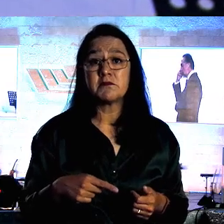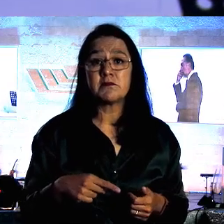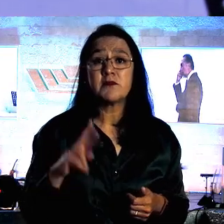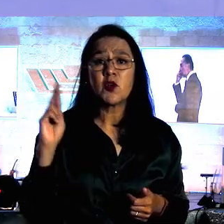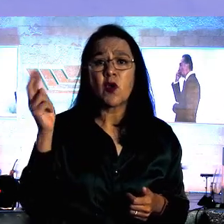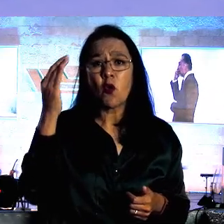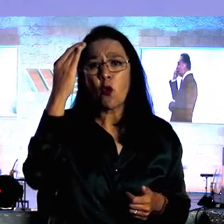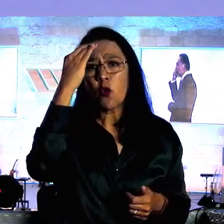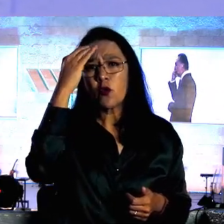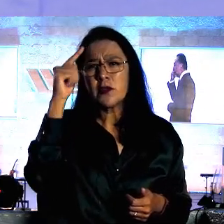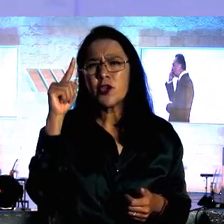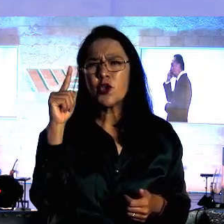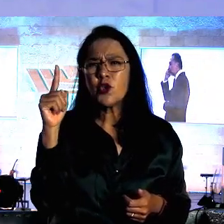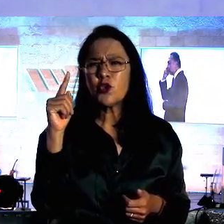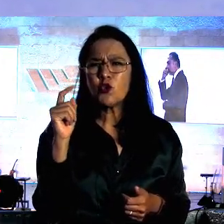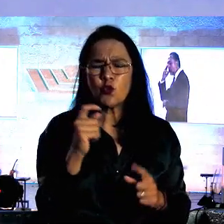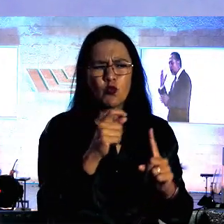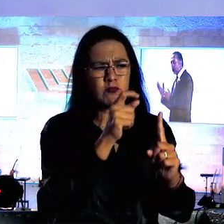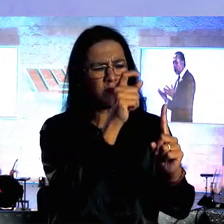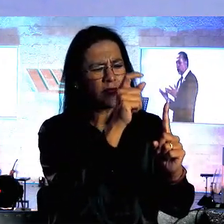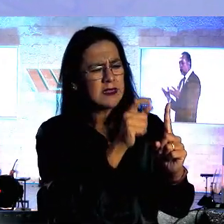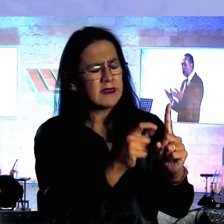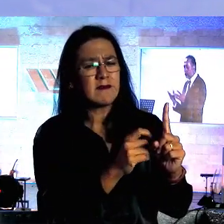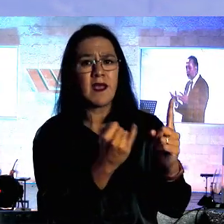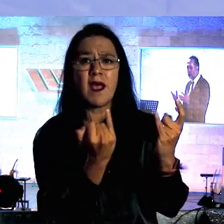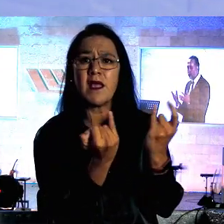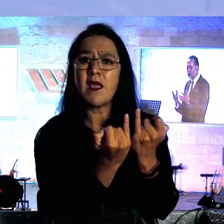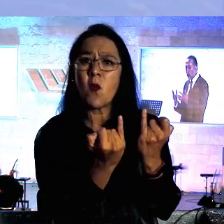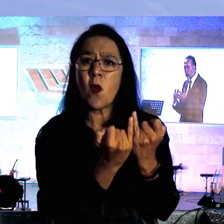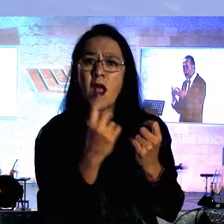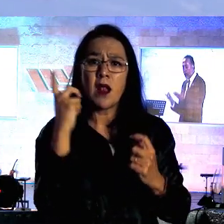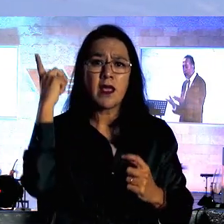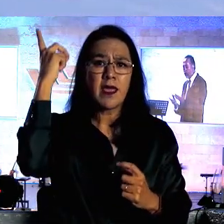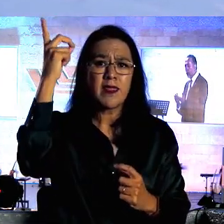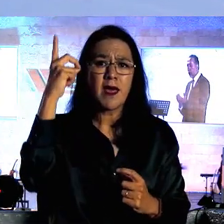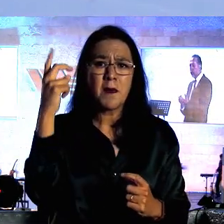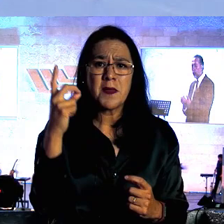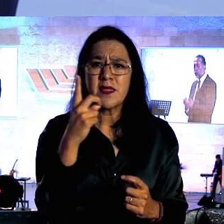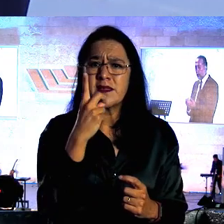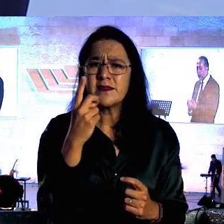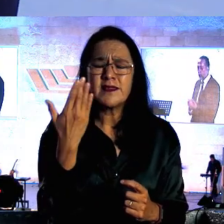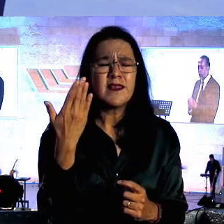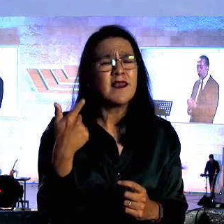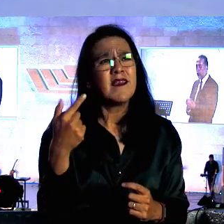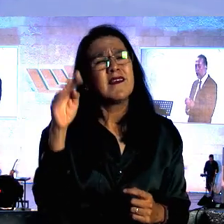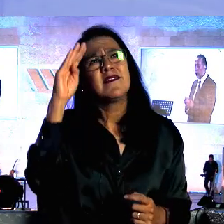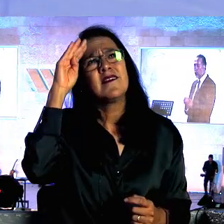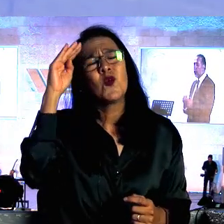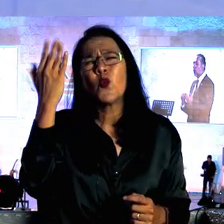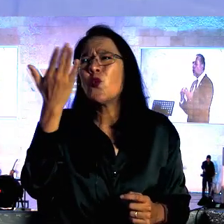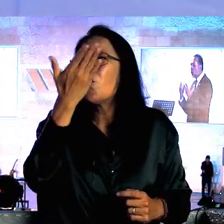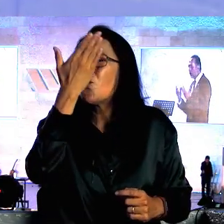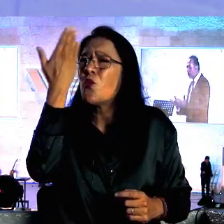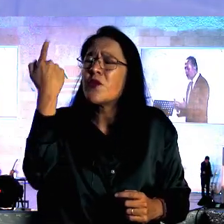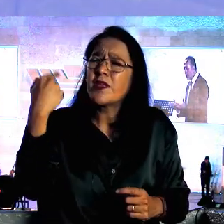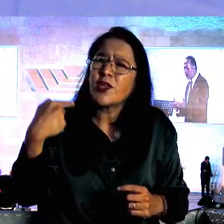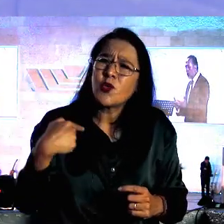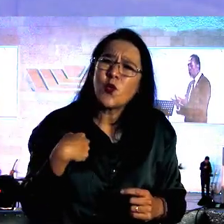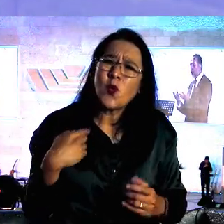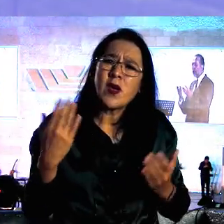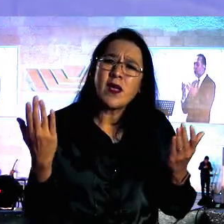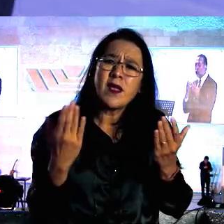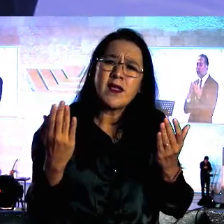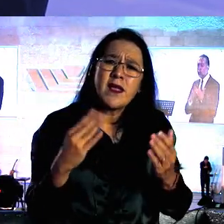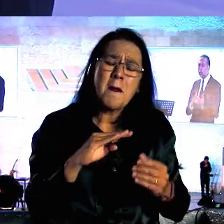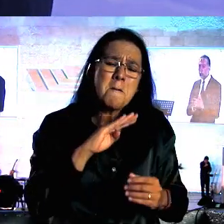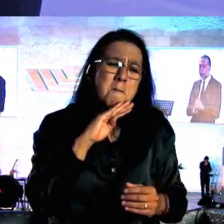y a lo mejor tú te identificas con David Señor no sé que he estado haciendo mal pero muéstrame lo